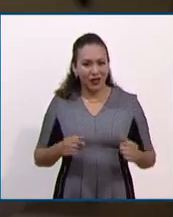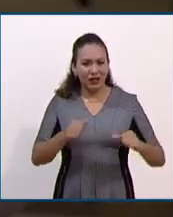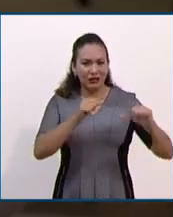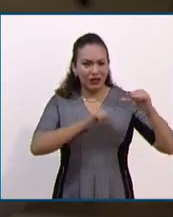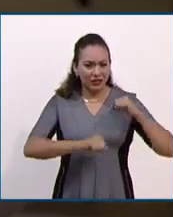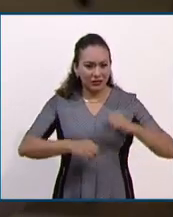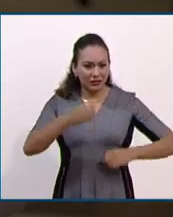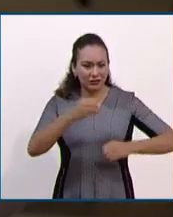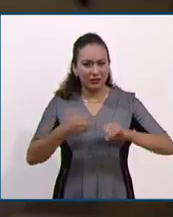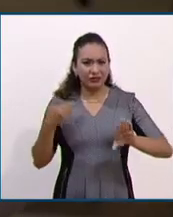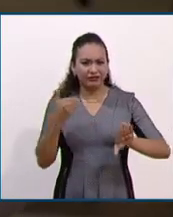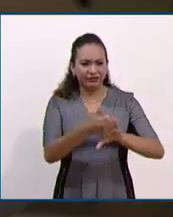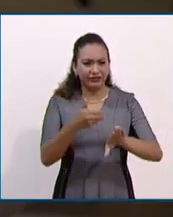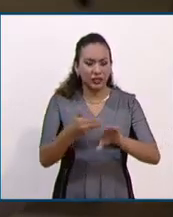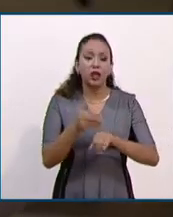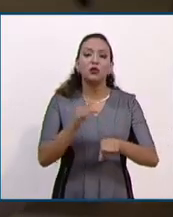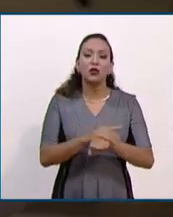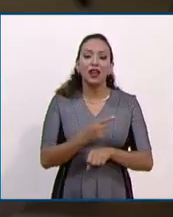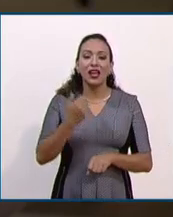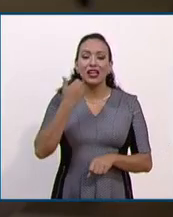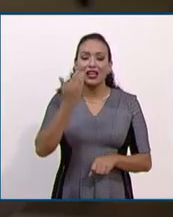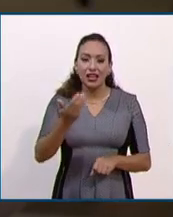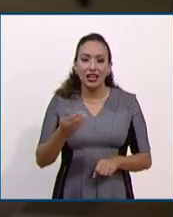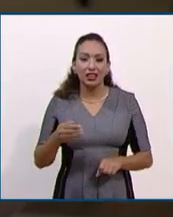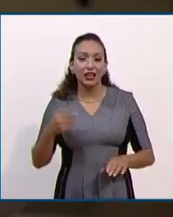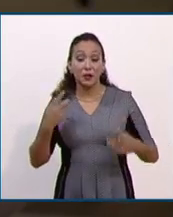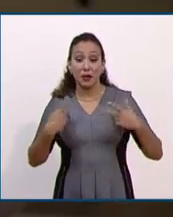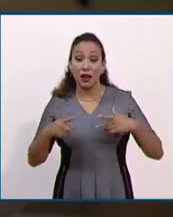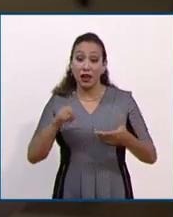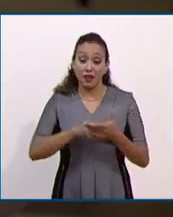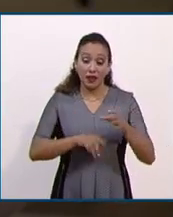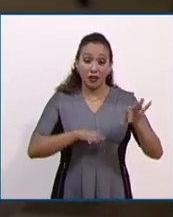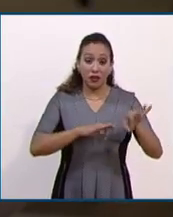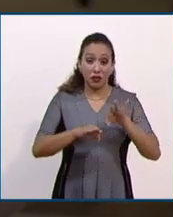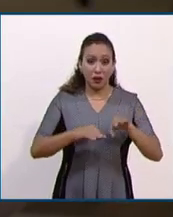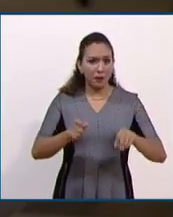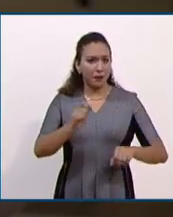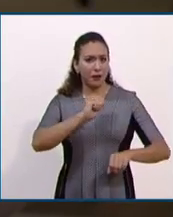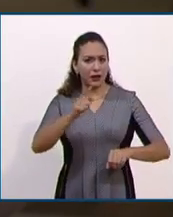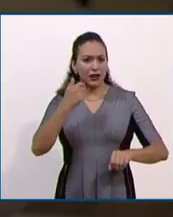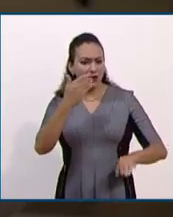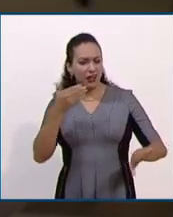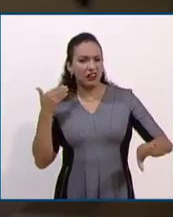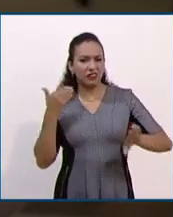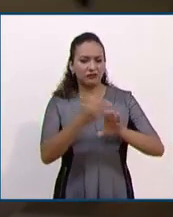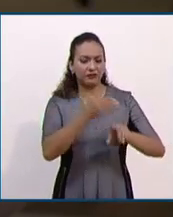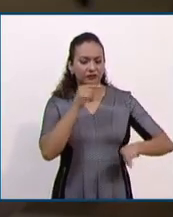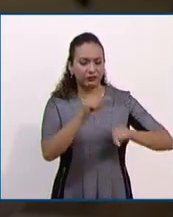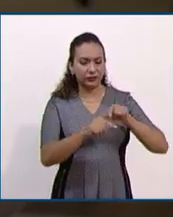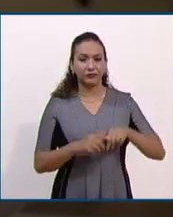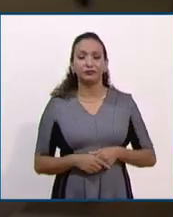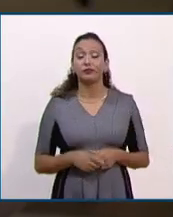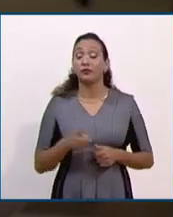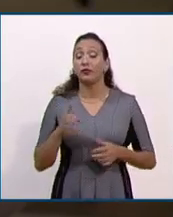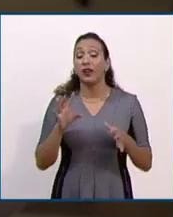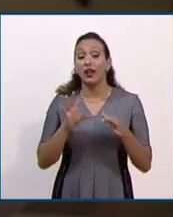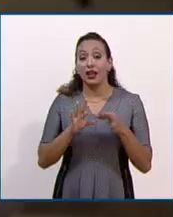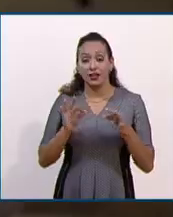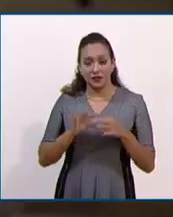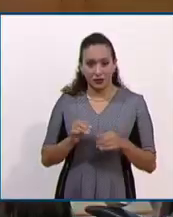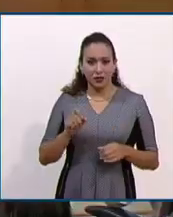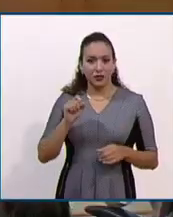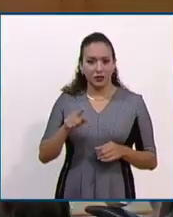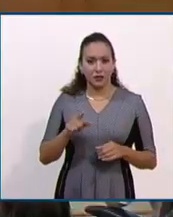de retar la dignidad de quienes sirven con vocación. En el evento, la ministra Ríos Farjat mencionó a las virtudes de